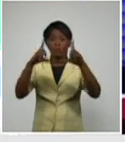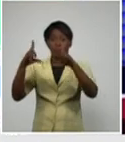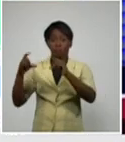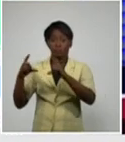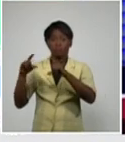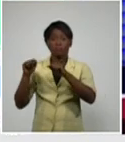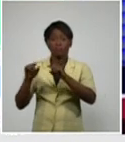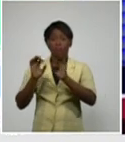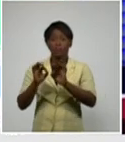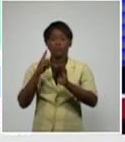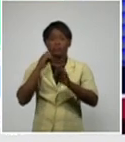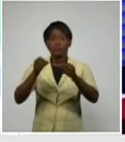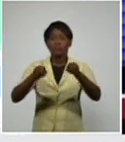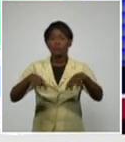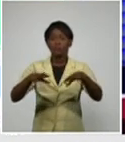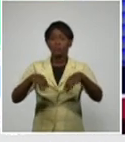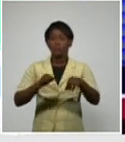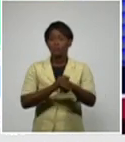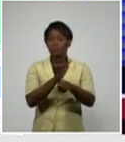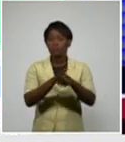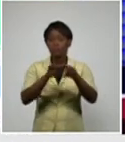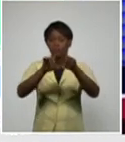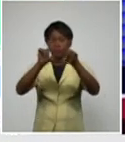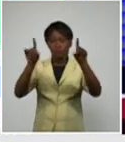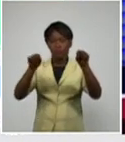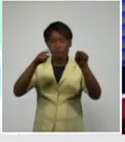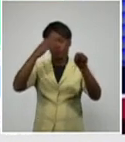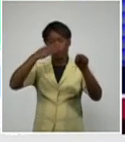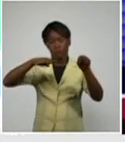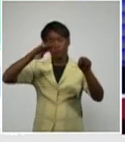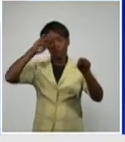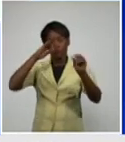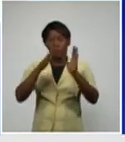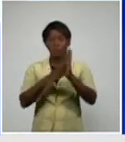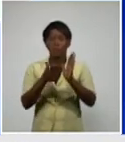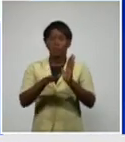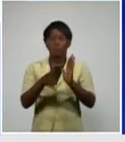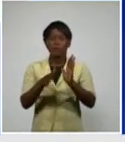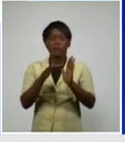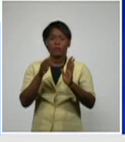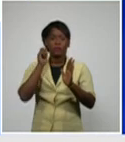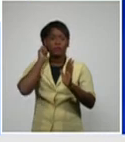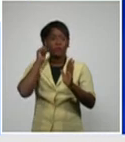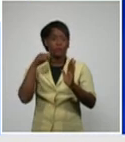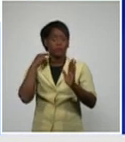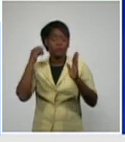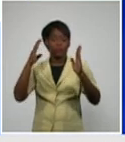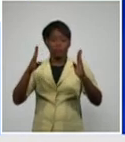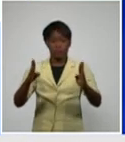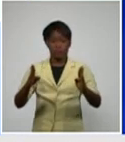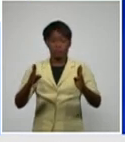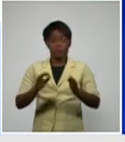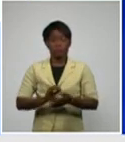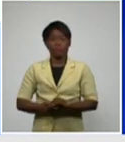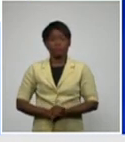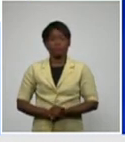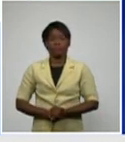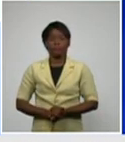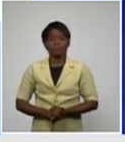de la pandemia en Cuba, ya en el mes de febrero de este año tenemos